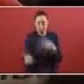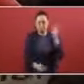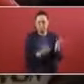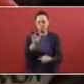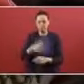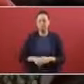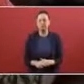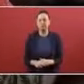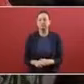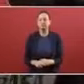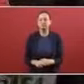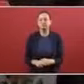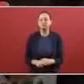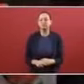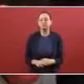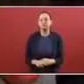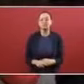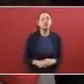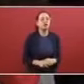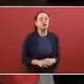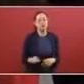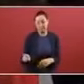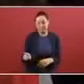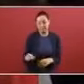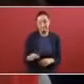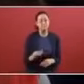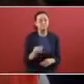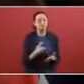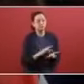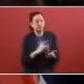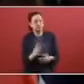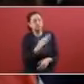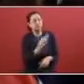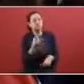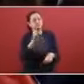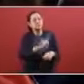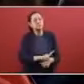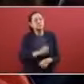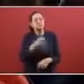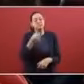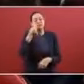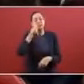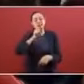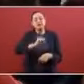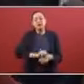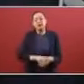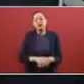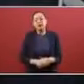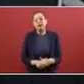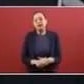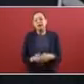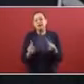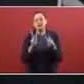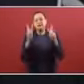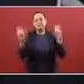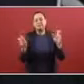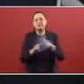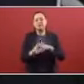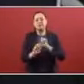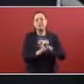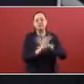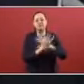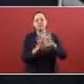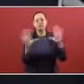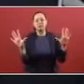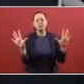órdenes. Muchas gracias. Buenos días, secretaria. En aras de este tema de la transparencia, quisiera consultarle si nos